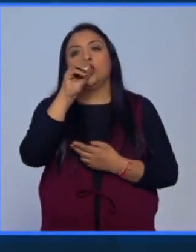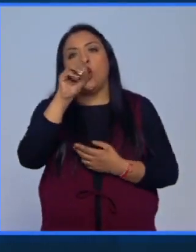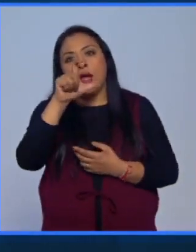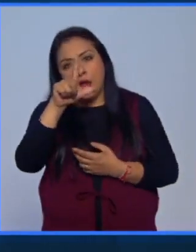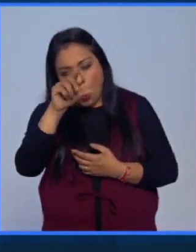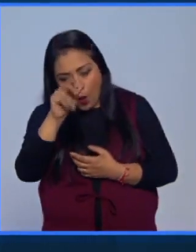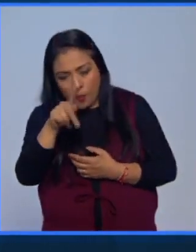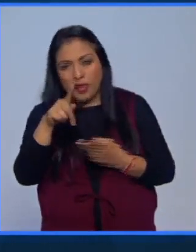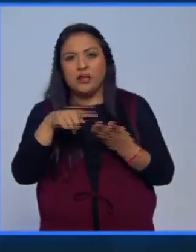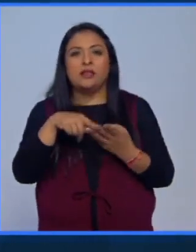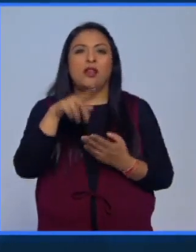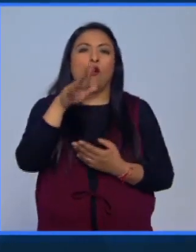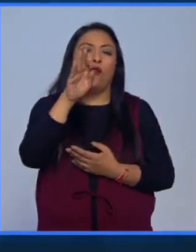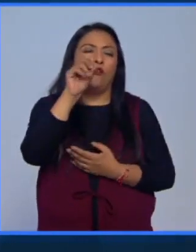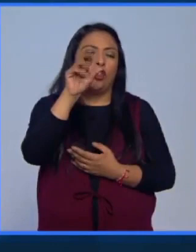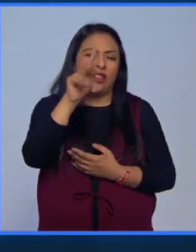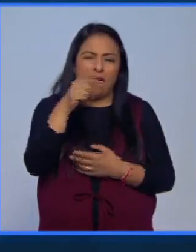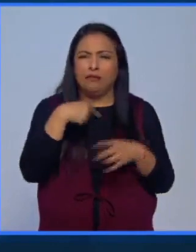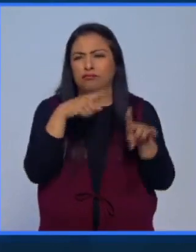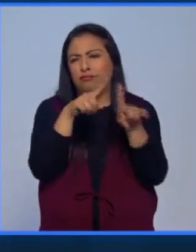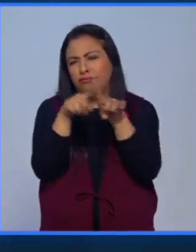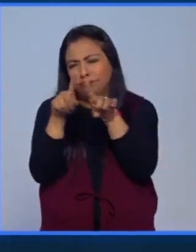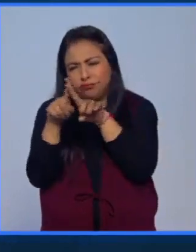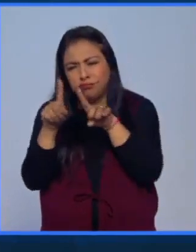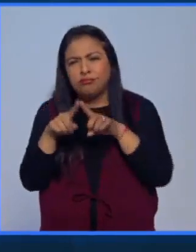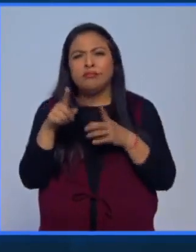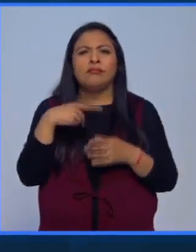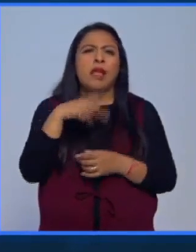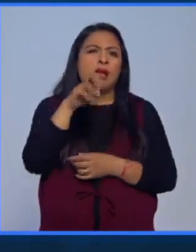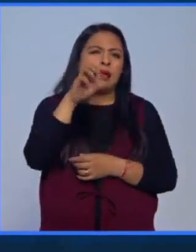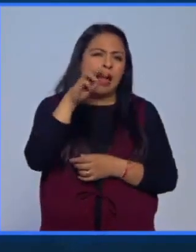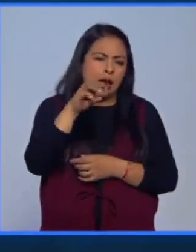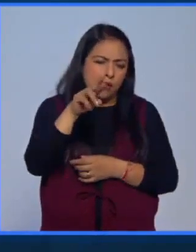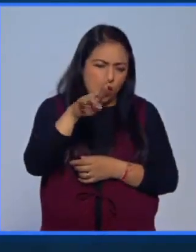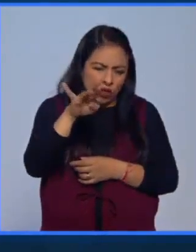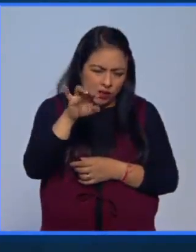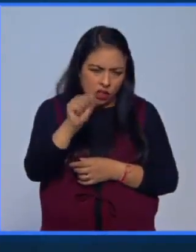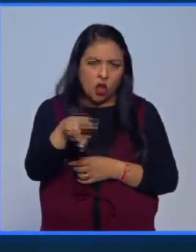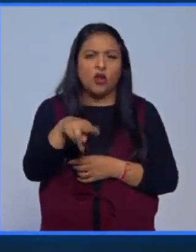López, confrontarlos con sus pares, Carla Morrison,